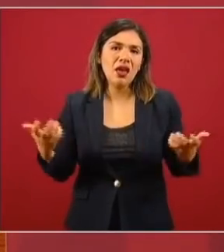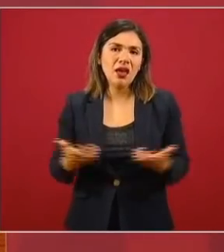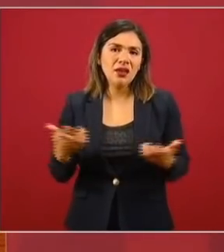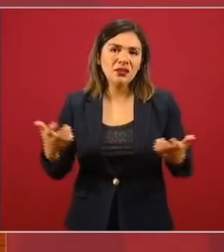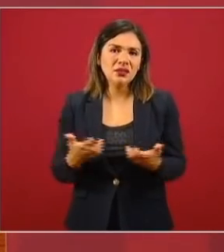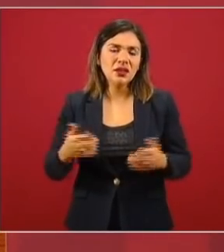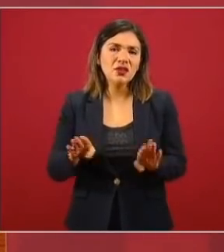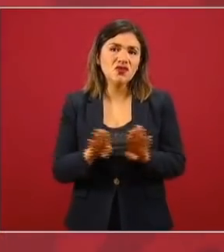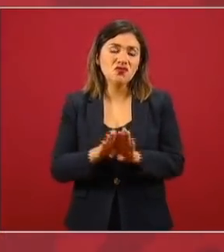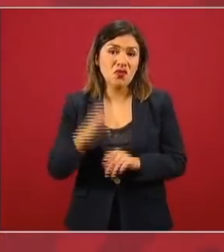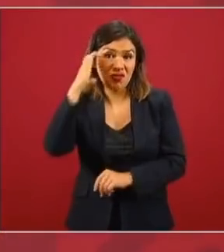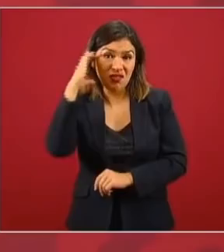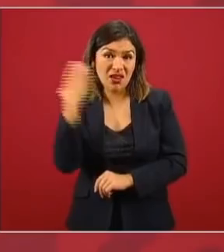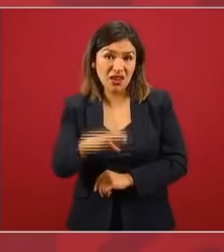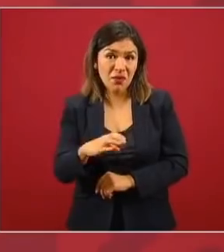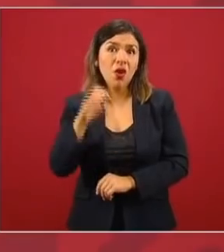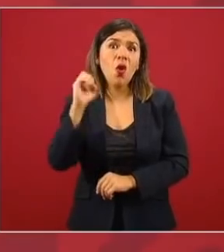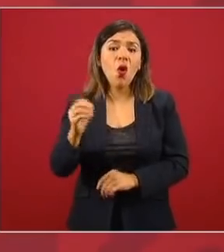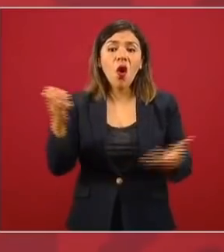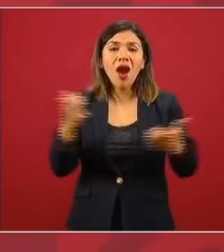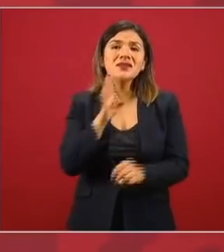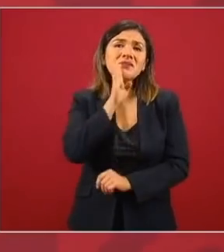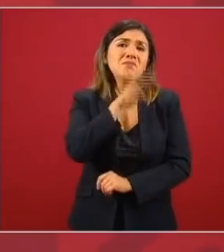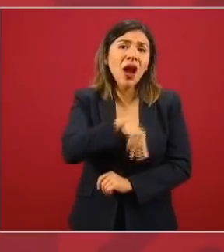sin un delito, pues un acto de imprudencia,